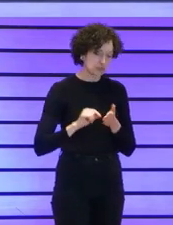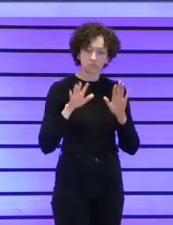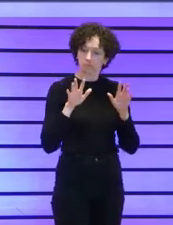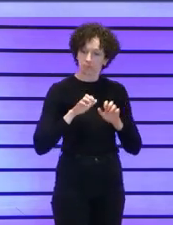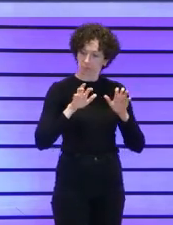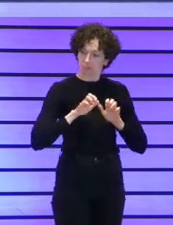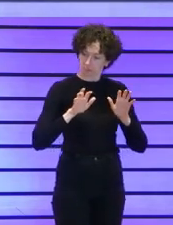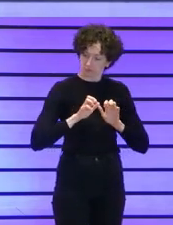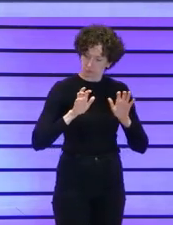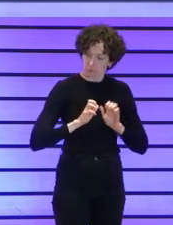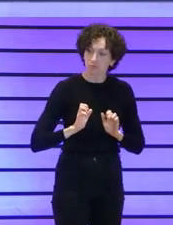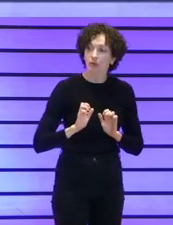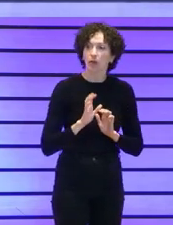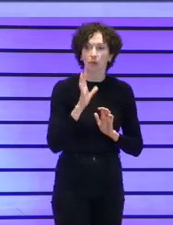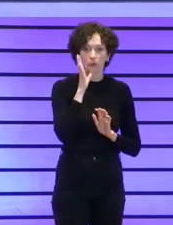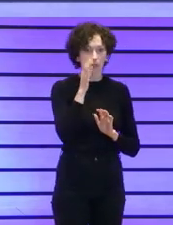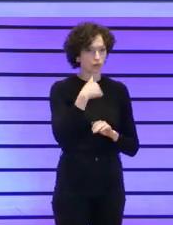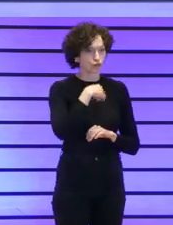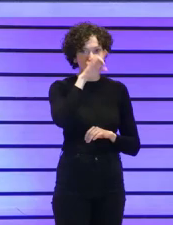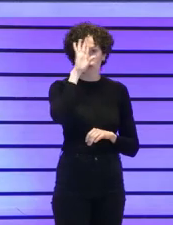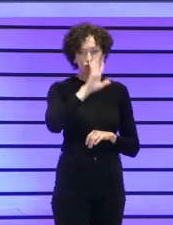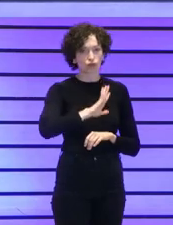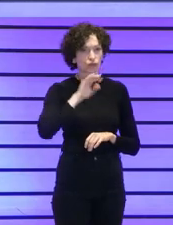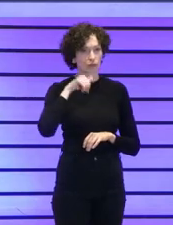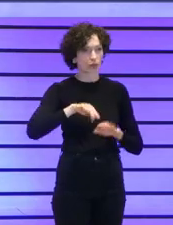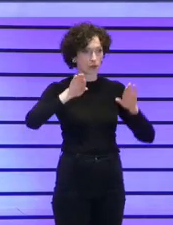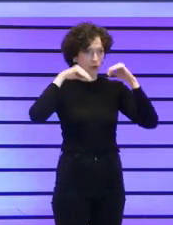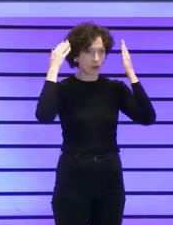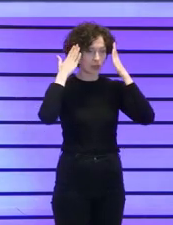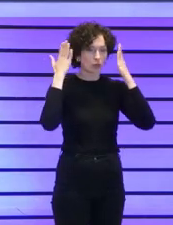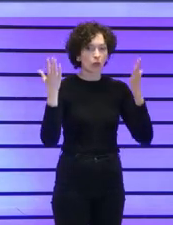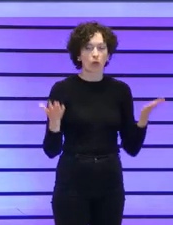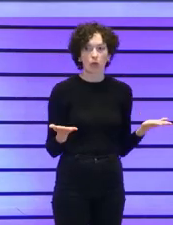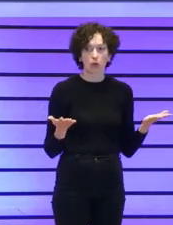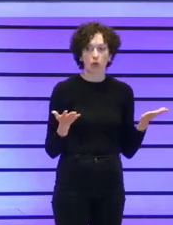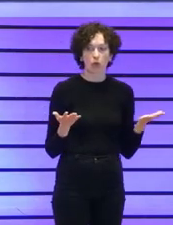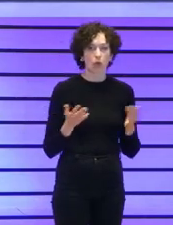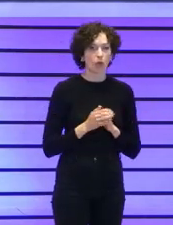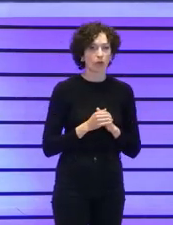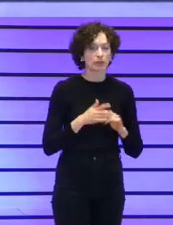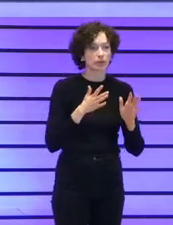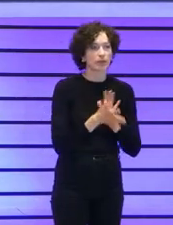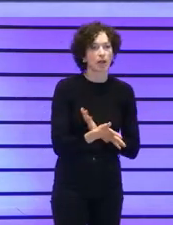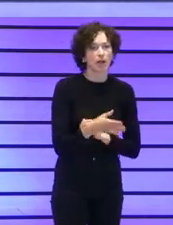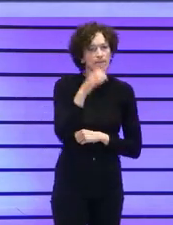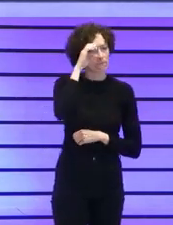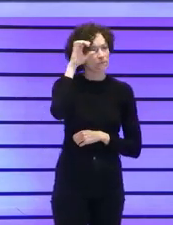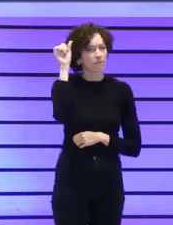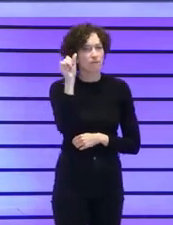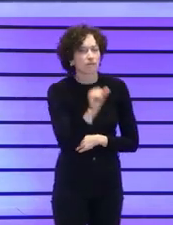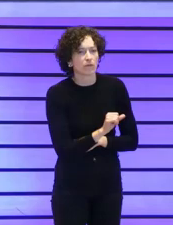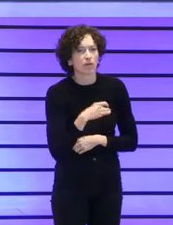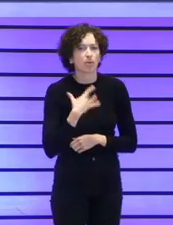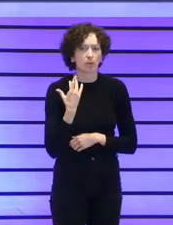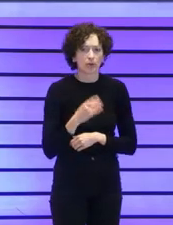aprender porque estoy alucinada con el congreso. Es decir, el poder escuchar, ¿no? El pillar recortes,